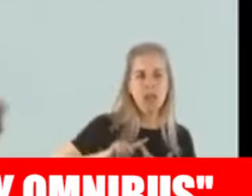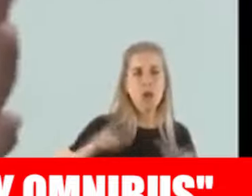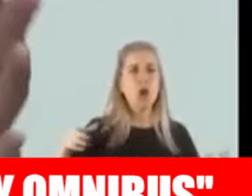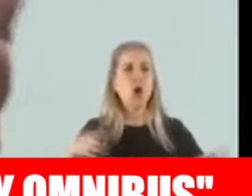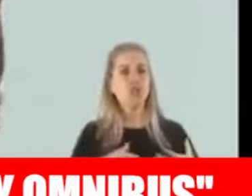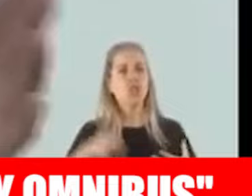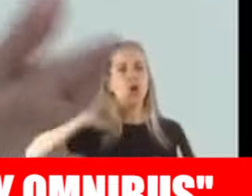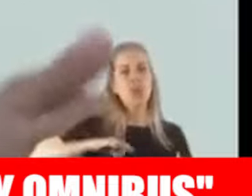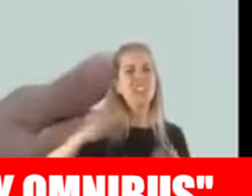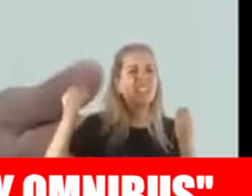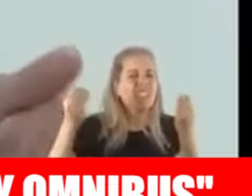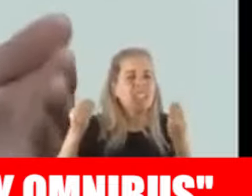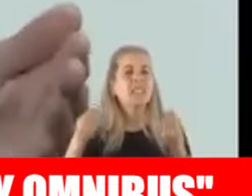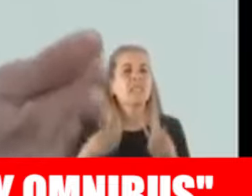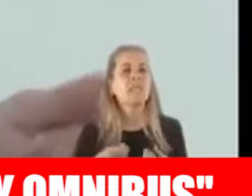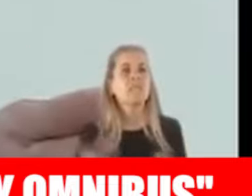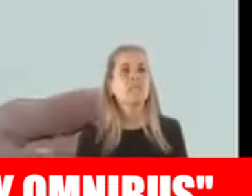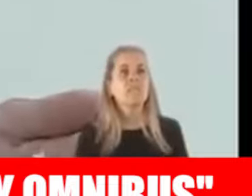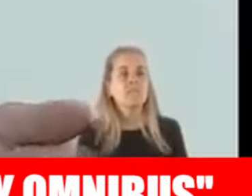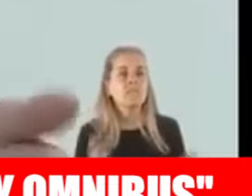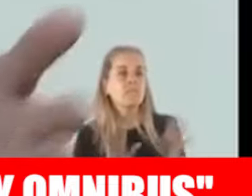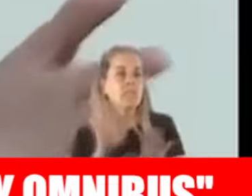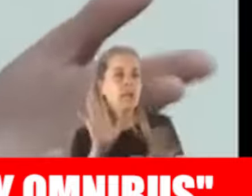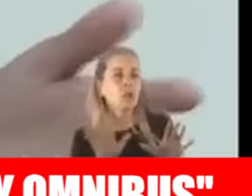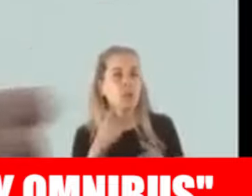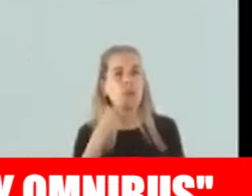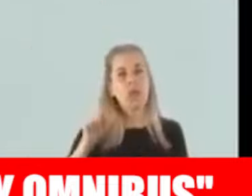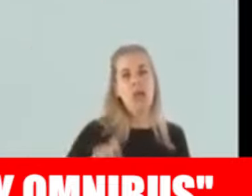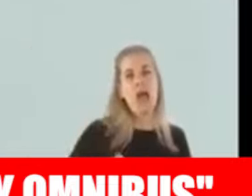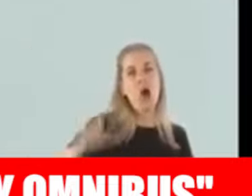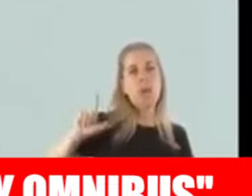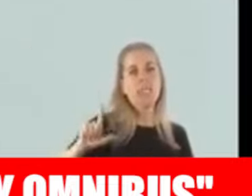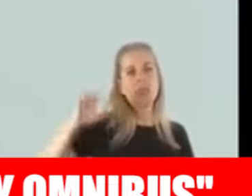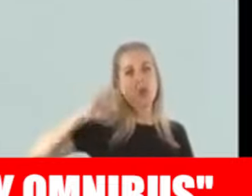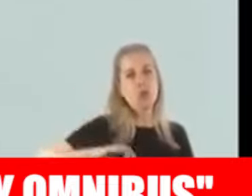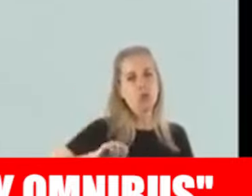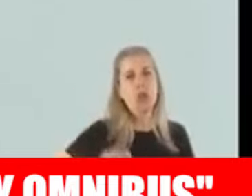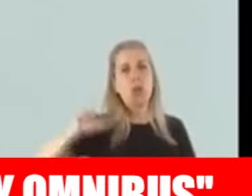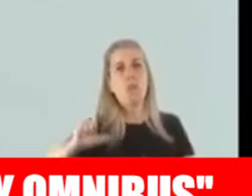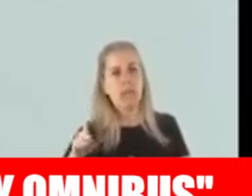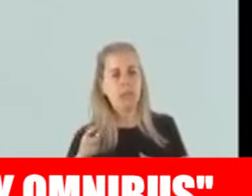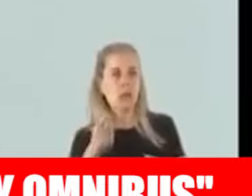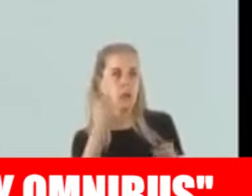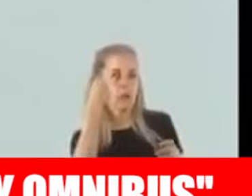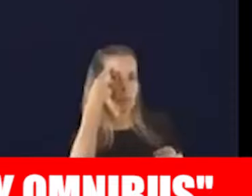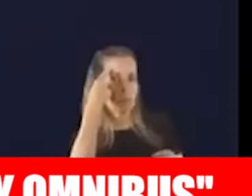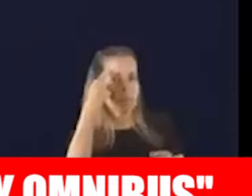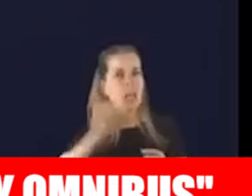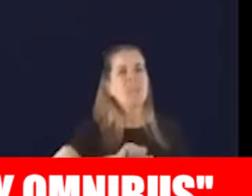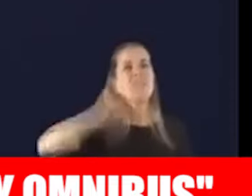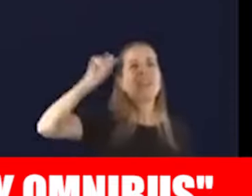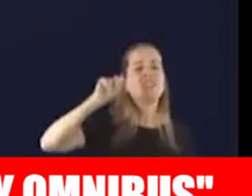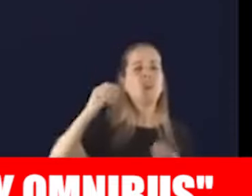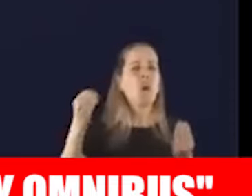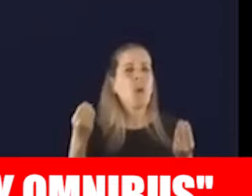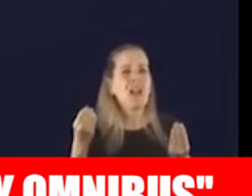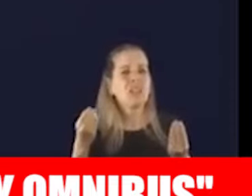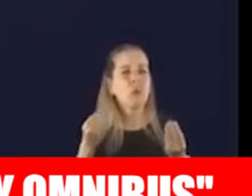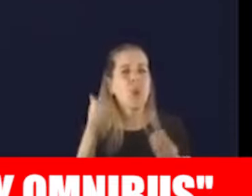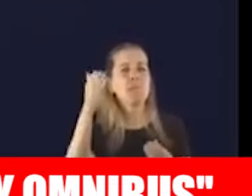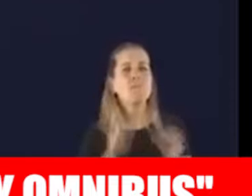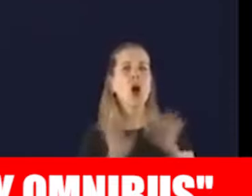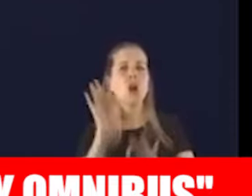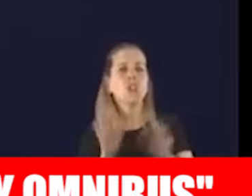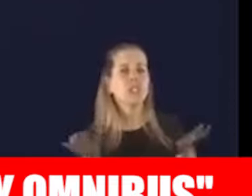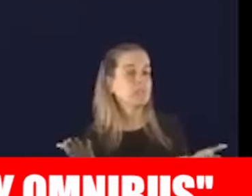salario cuál Debería ser el porcentaje de aumento teniendo en cuenta los niveles de inflación Gracias bueno no tenemos